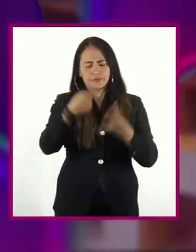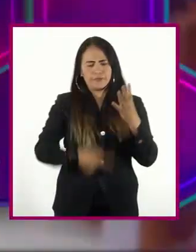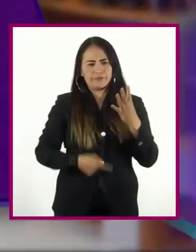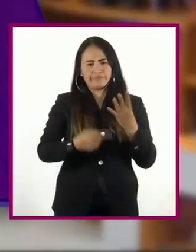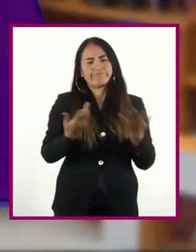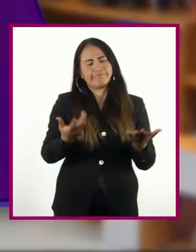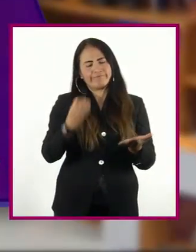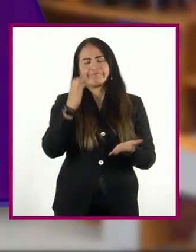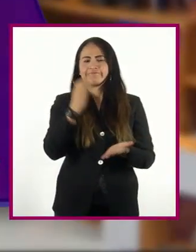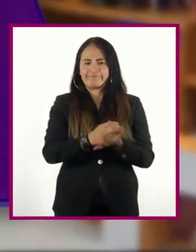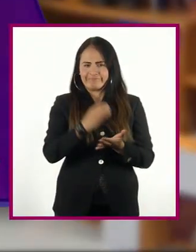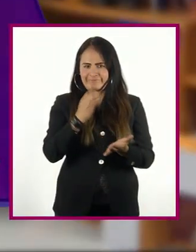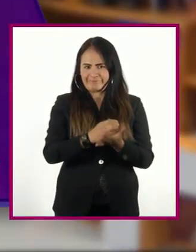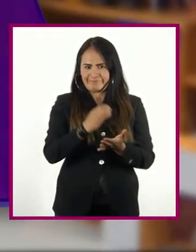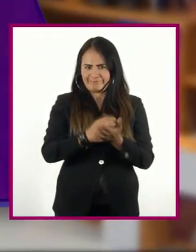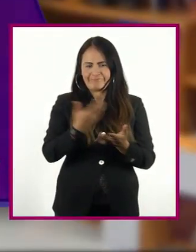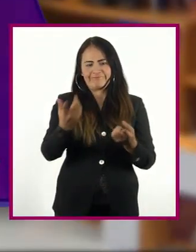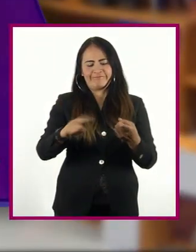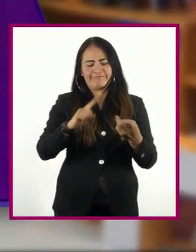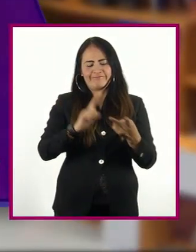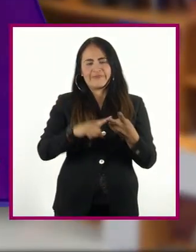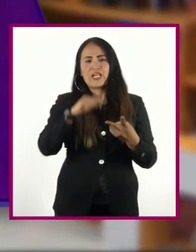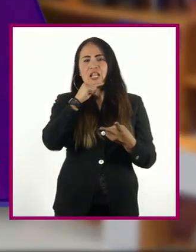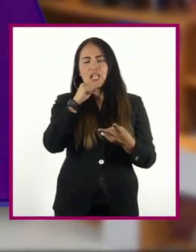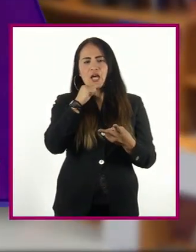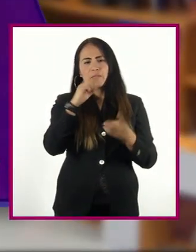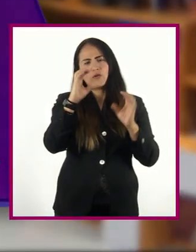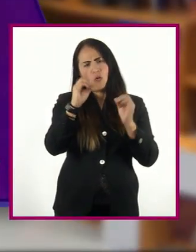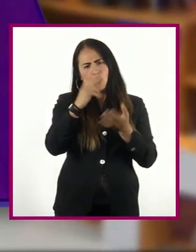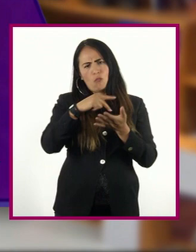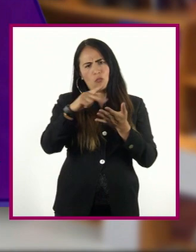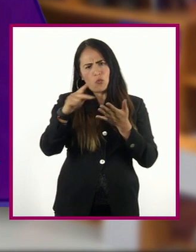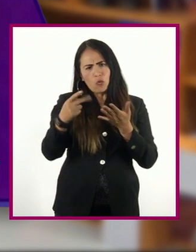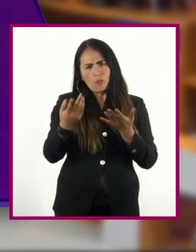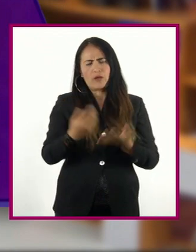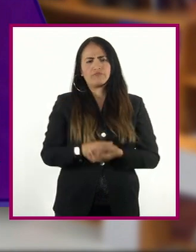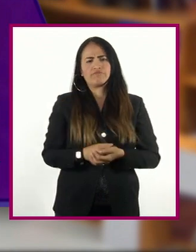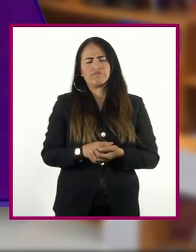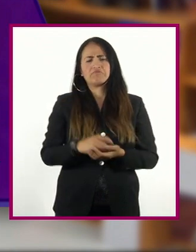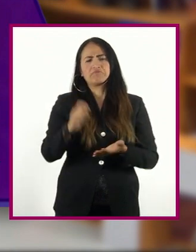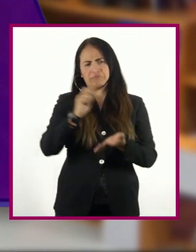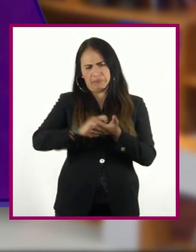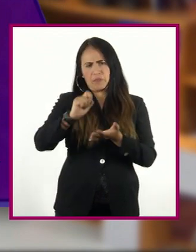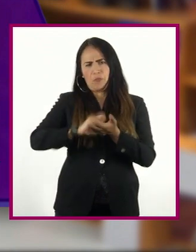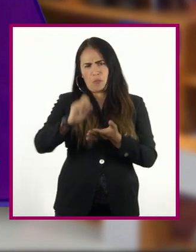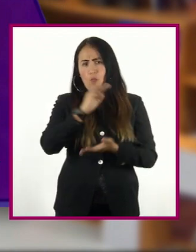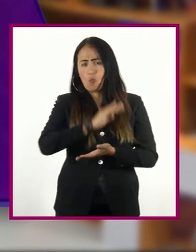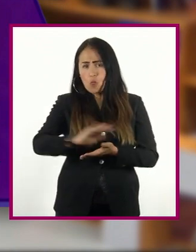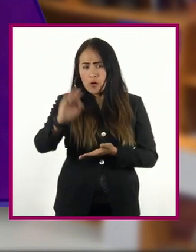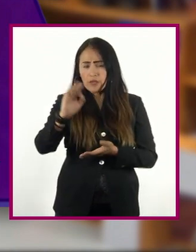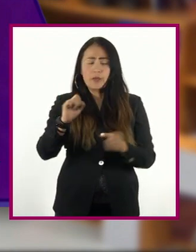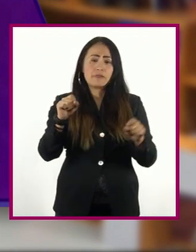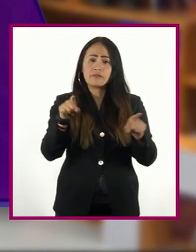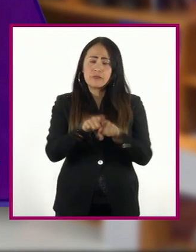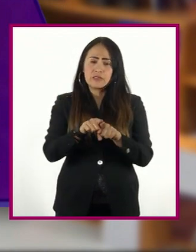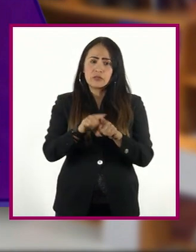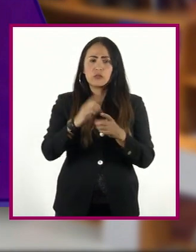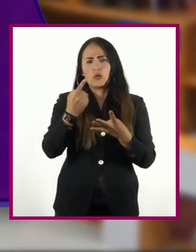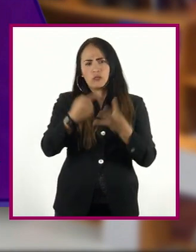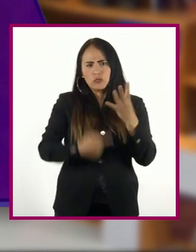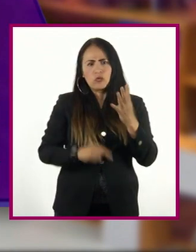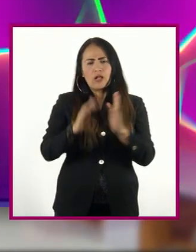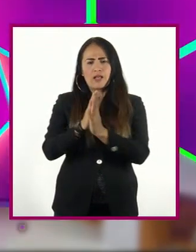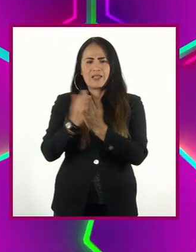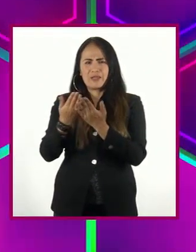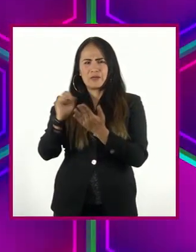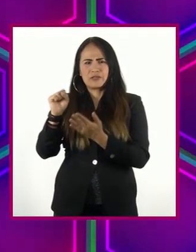su siempre confiable cuaderno y lápiz o bolígrafo para que puedan tomar notas. También podría ayudarles tener a la mano su